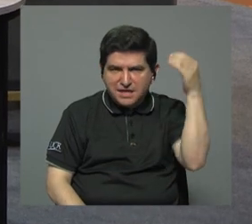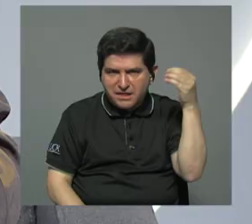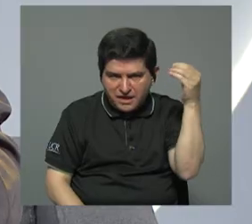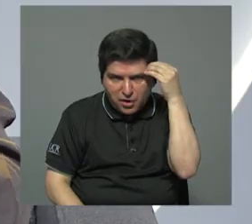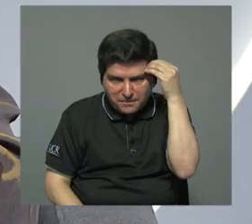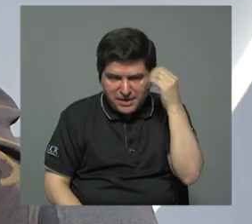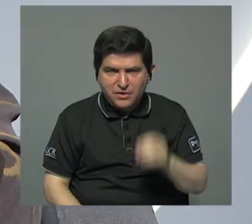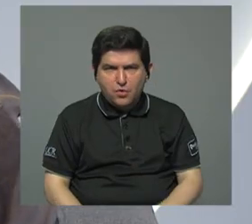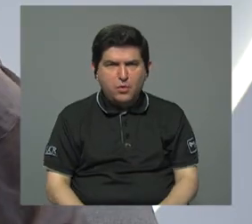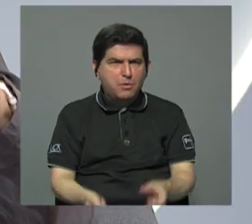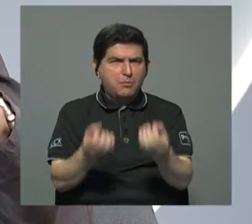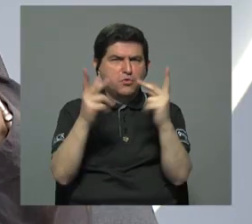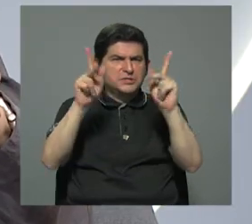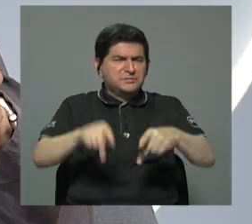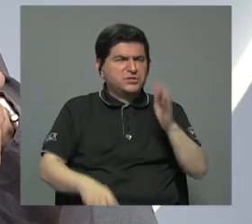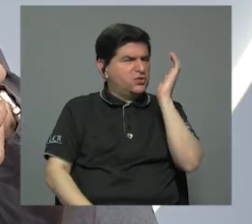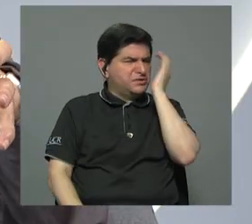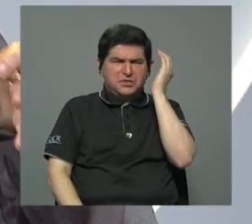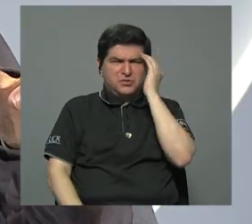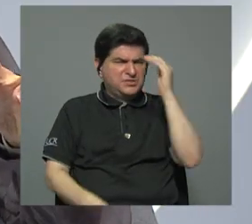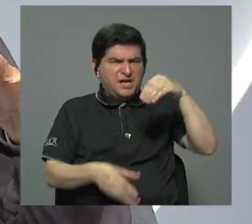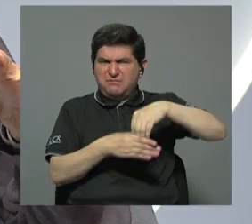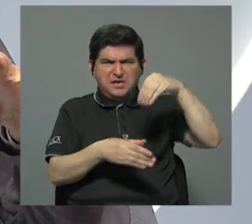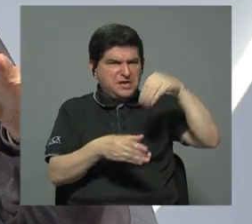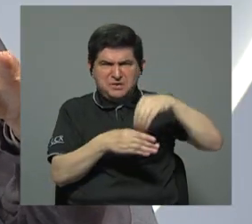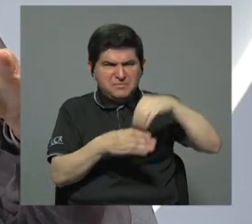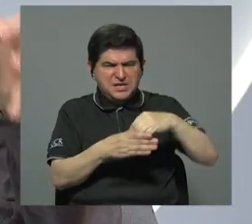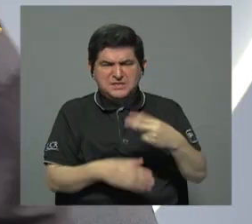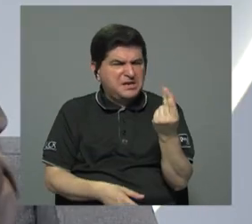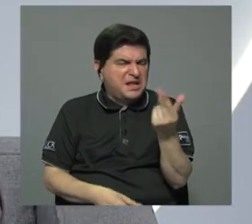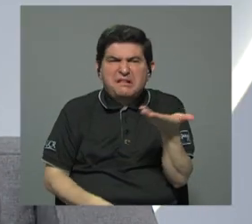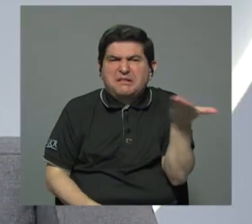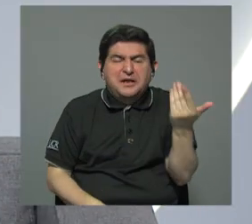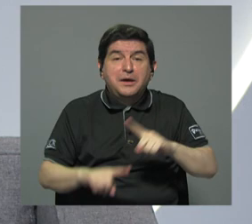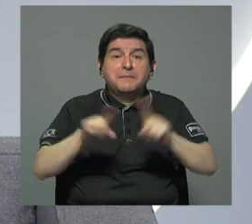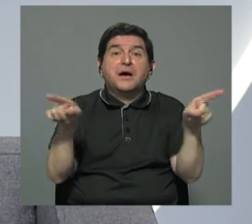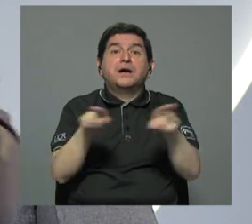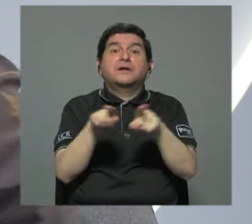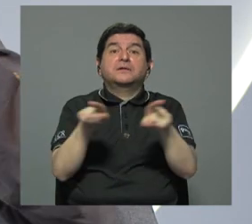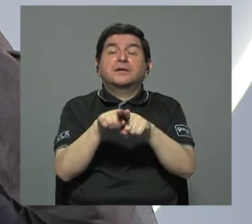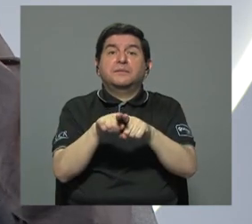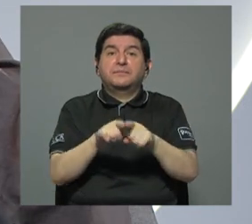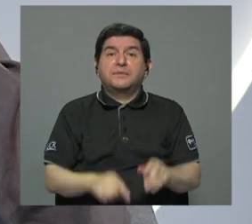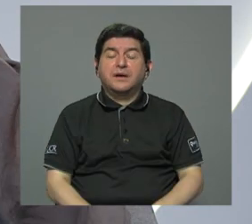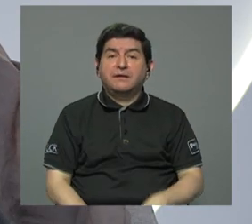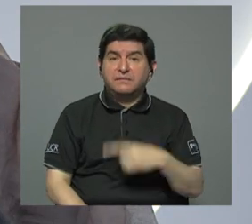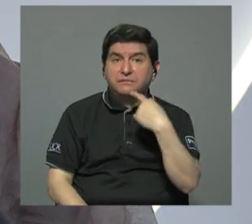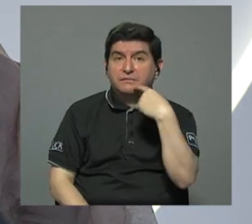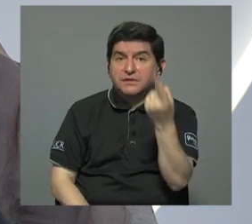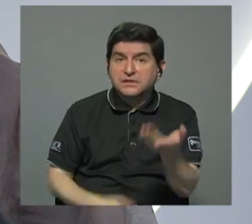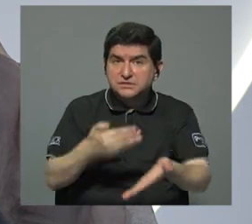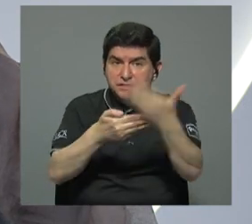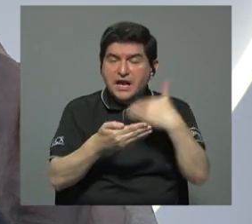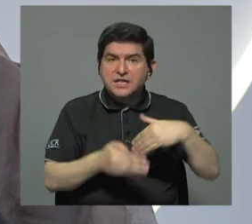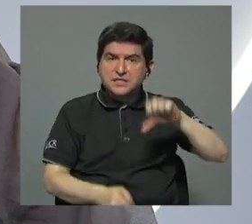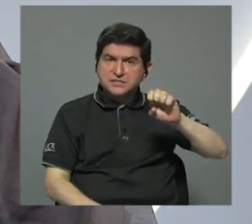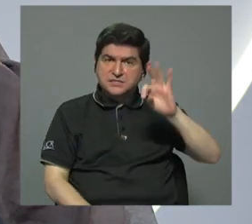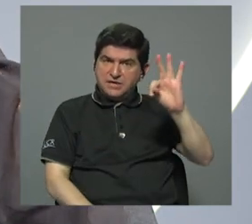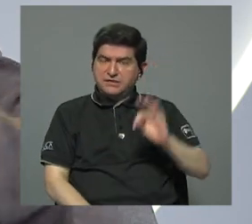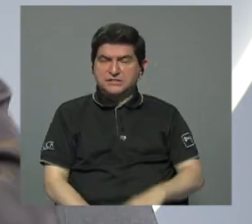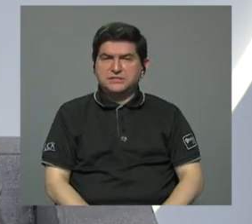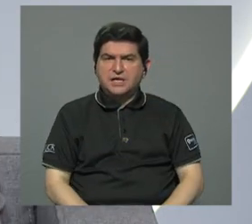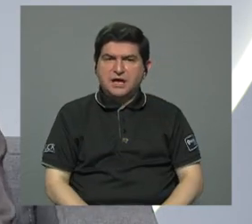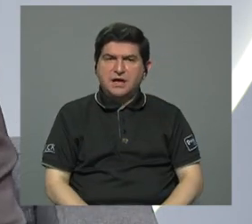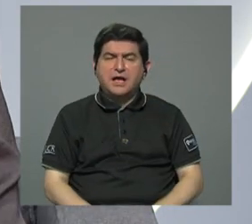opiniones, ¿verdad? Muchos de ellos desconocen también en qué se invierten estos recursos, pero también sobre lo que estaba diciendo Sebastián Trejos, que